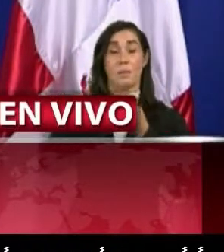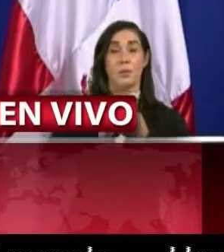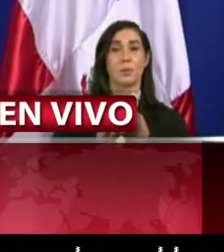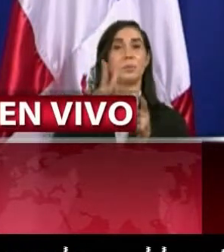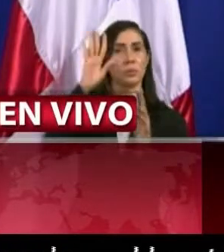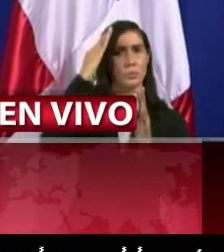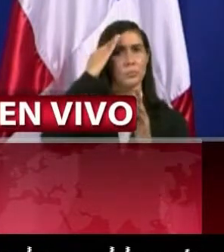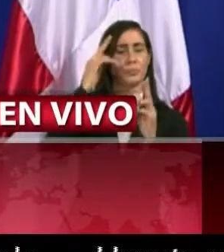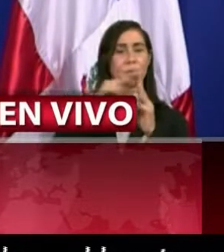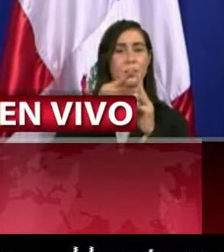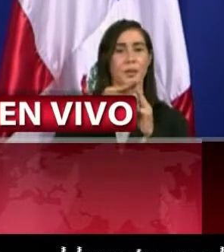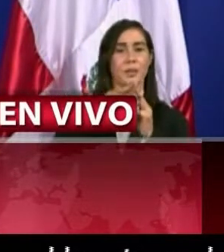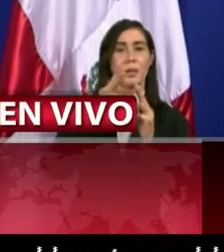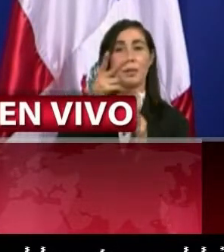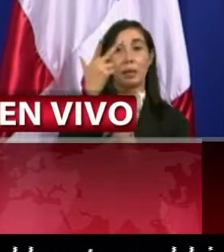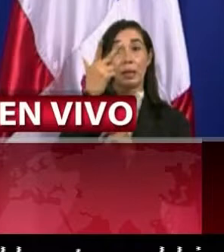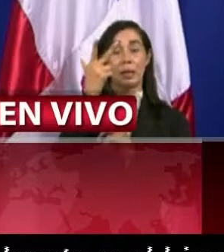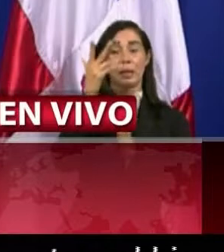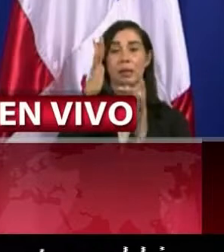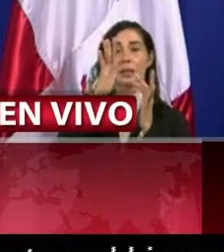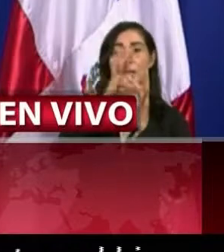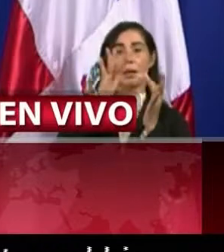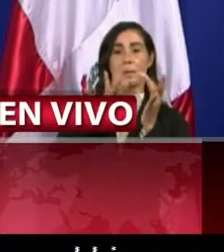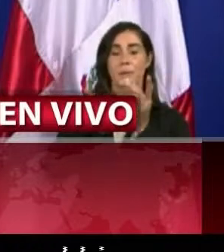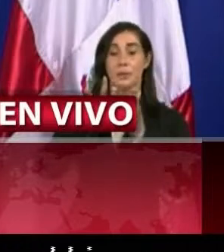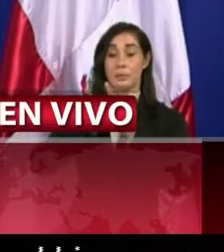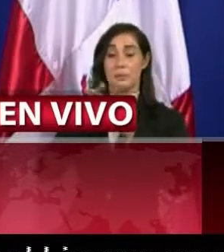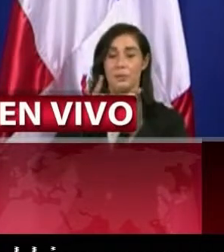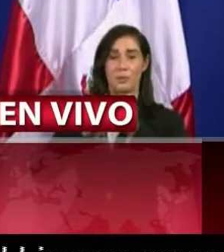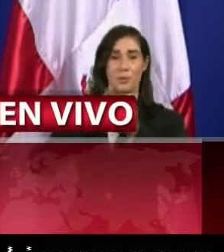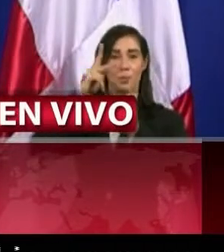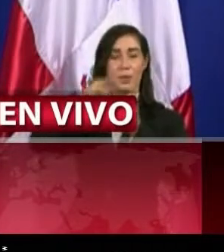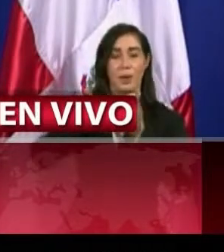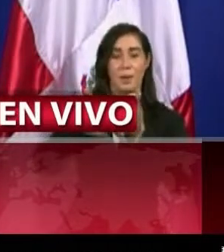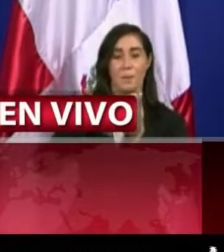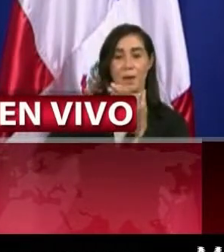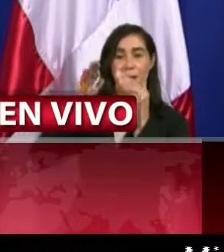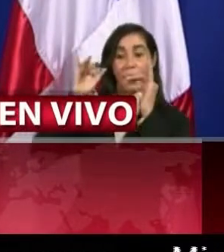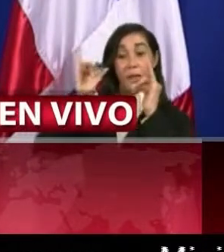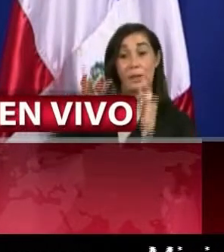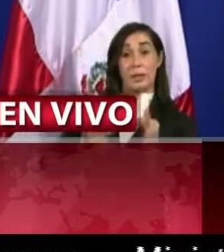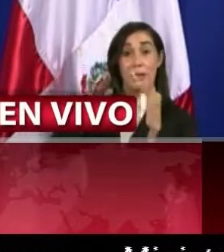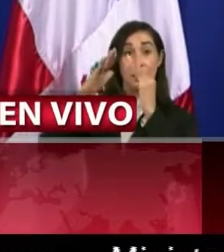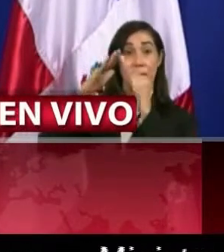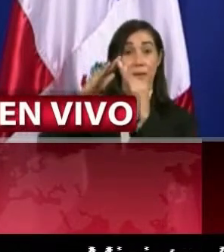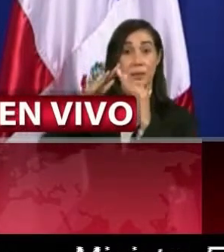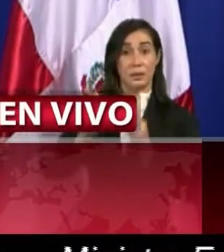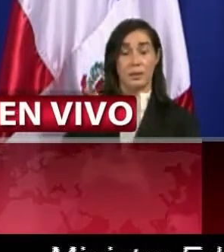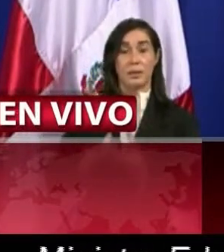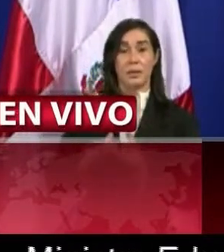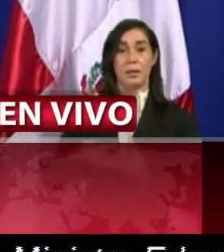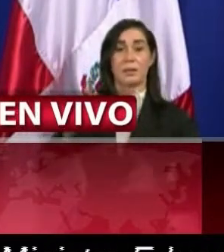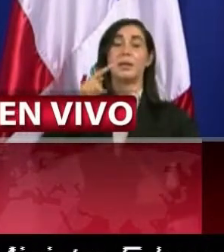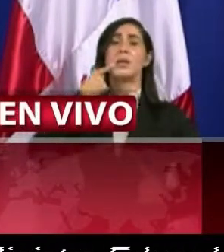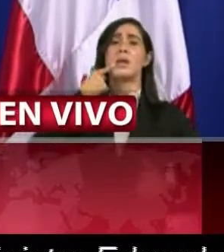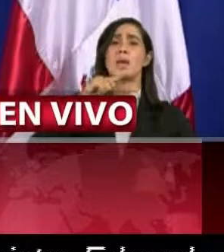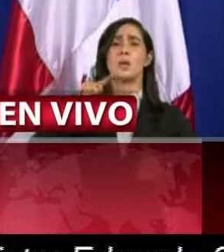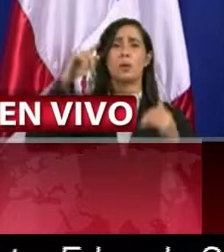abril dimos inicio al programa Quédate en Casa, anunciado por el señor presidente Danilo